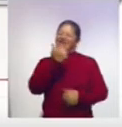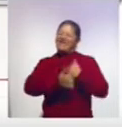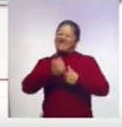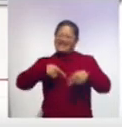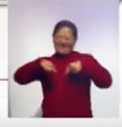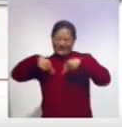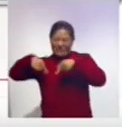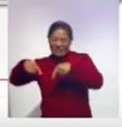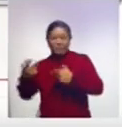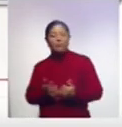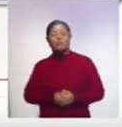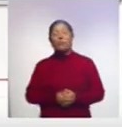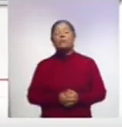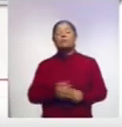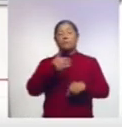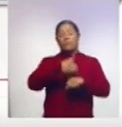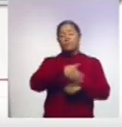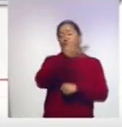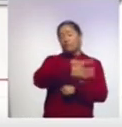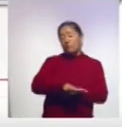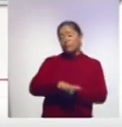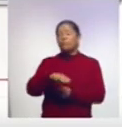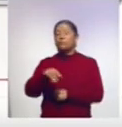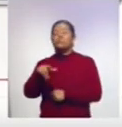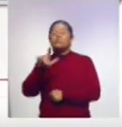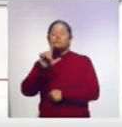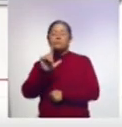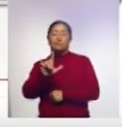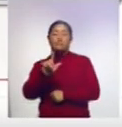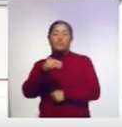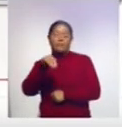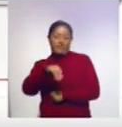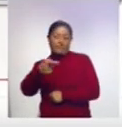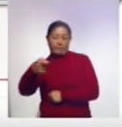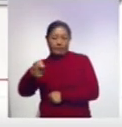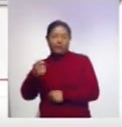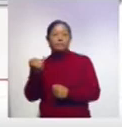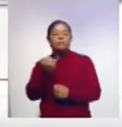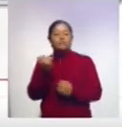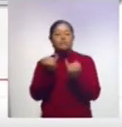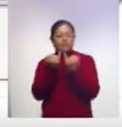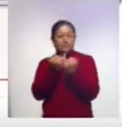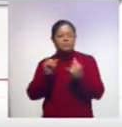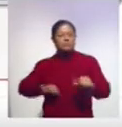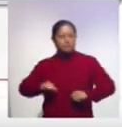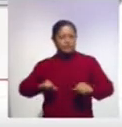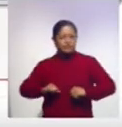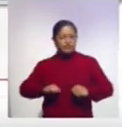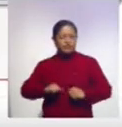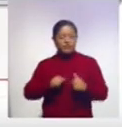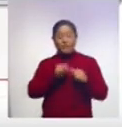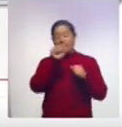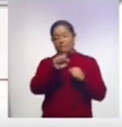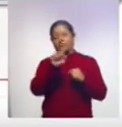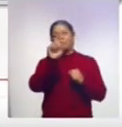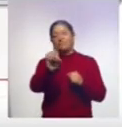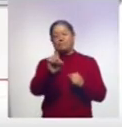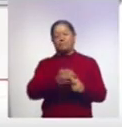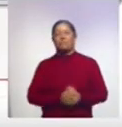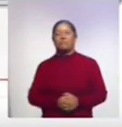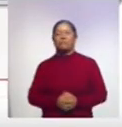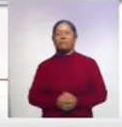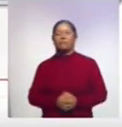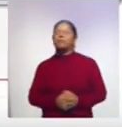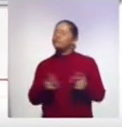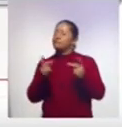interesantes del arranque de la jornada 10 de la Liga MX y además hablaremos un poco de las actividades que nos separa este fin de semana, Mario. Perfecto, Pepe, pues